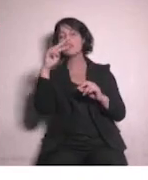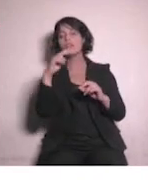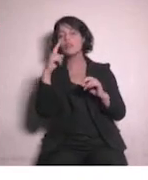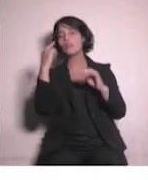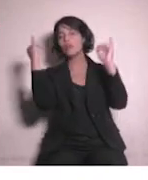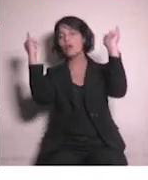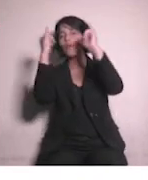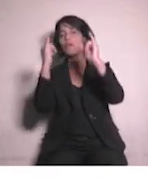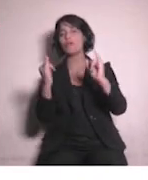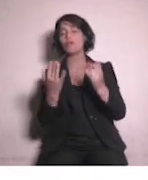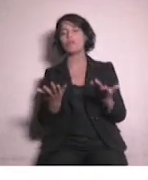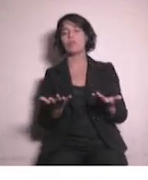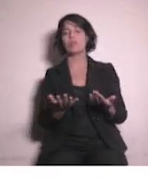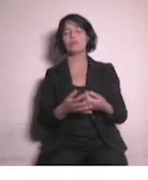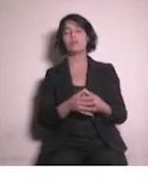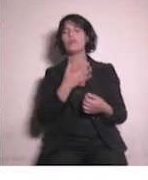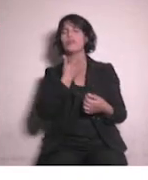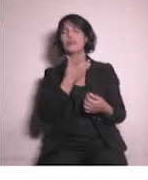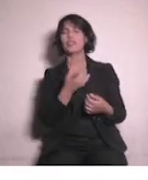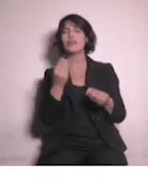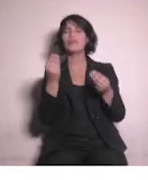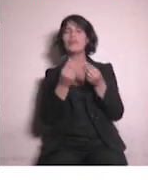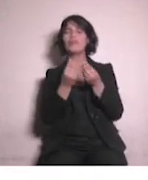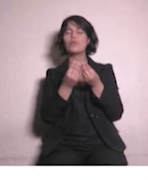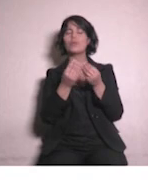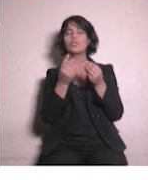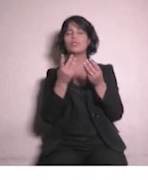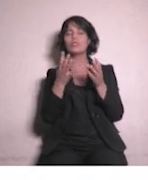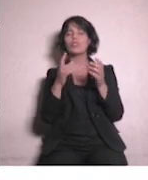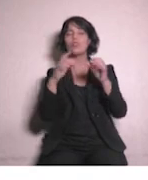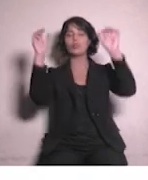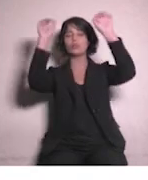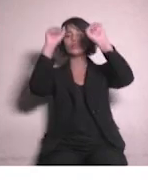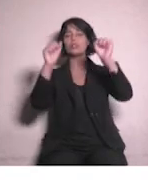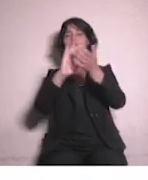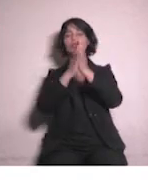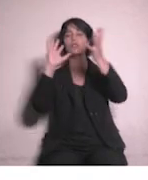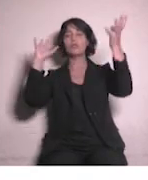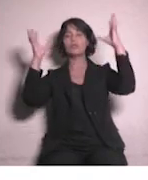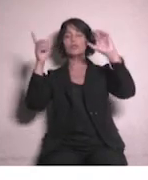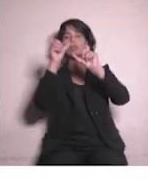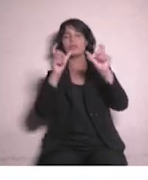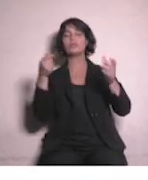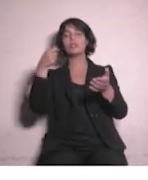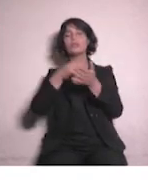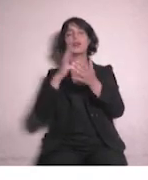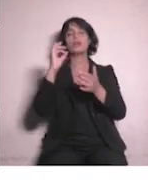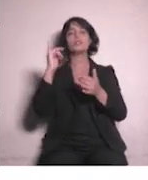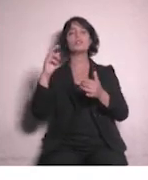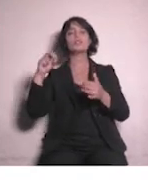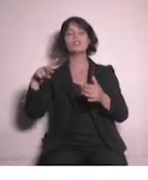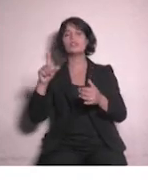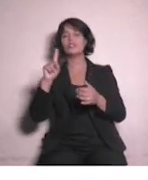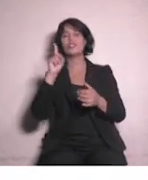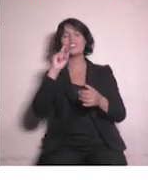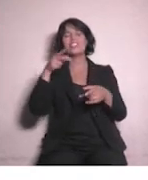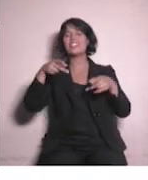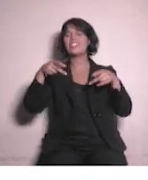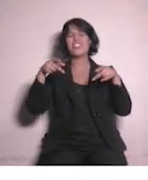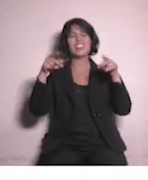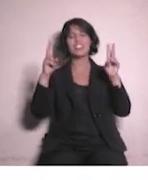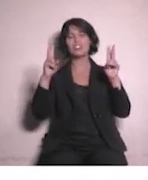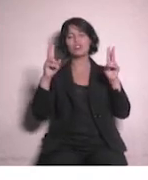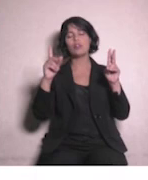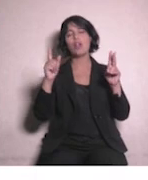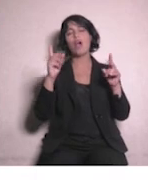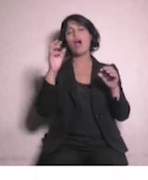manera, porque en muchos de los sistemas mundiales, la gente que cotiza hasta menos de 20 años no tiene derecho a una pensión